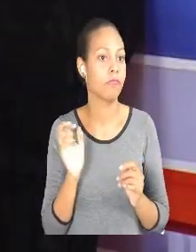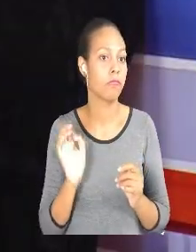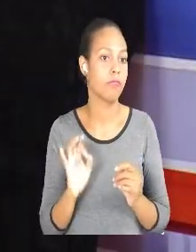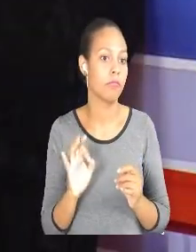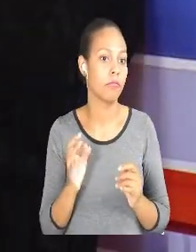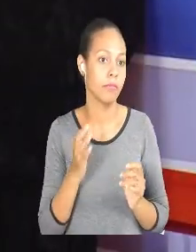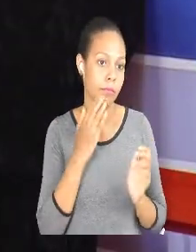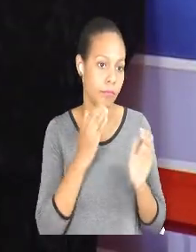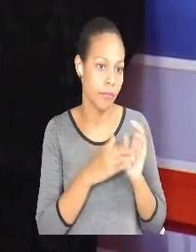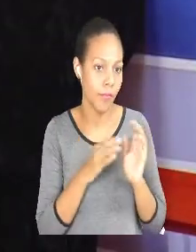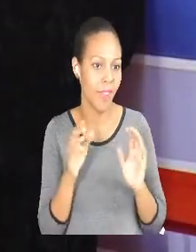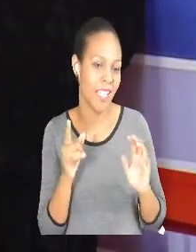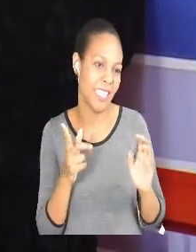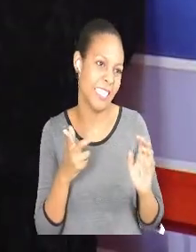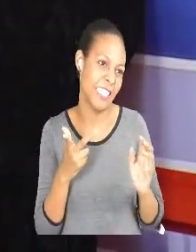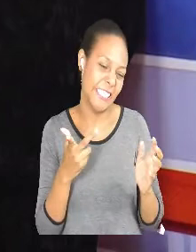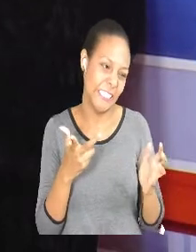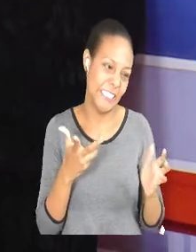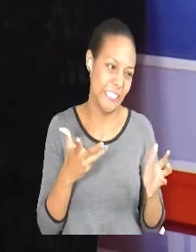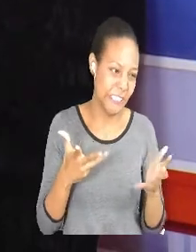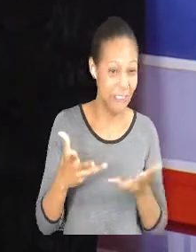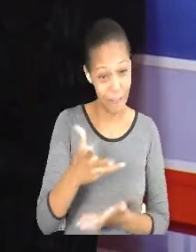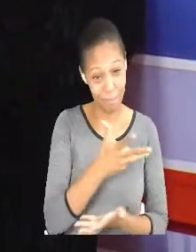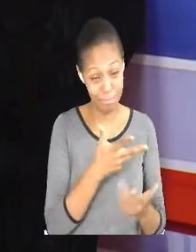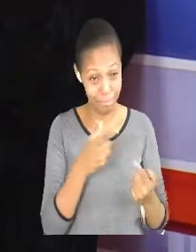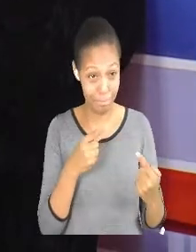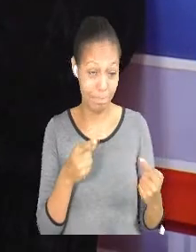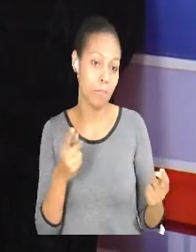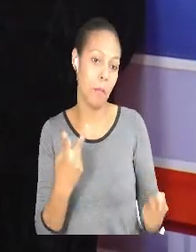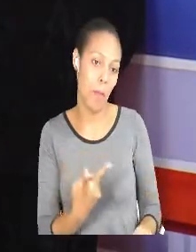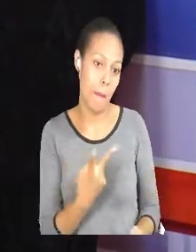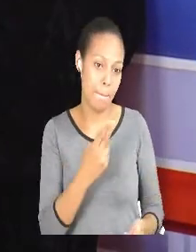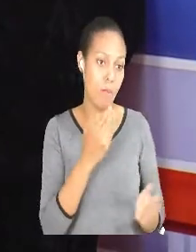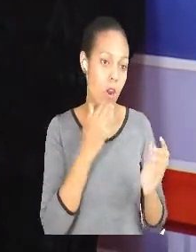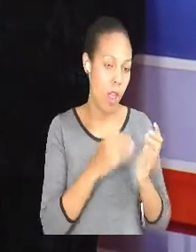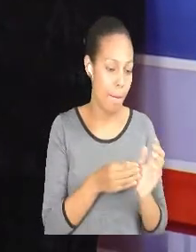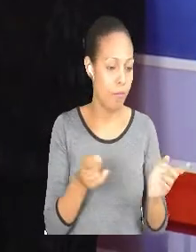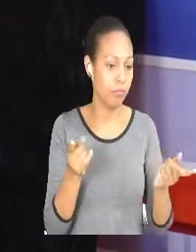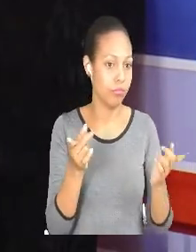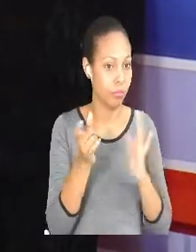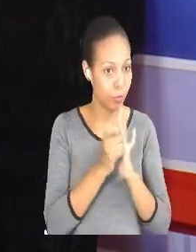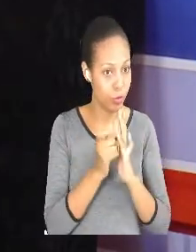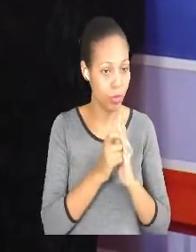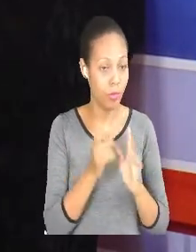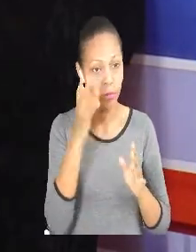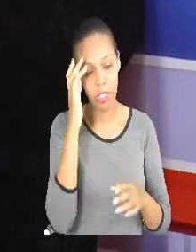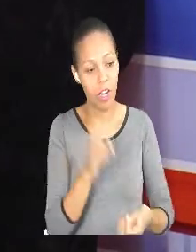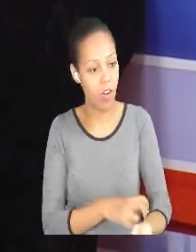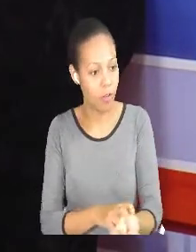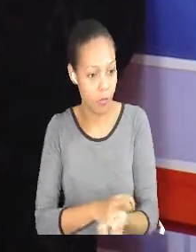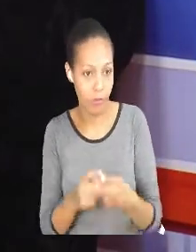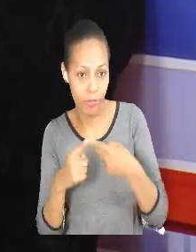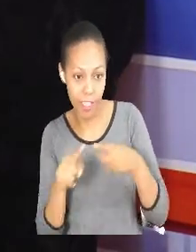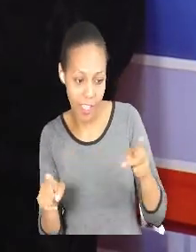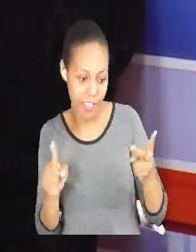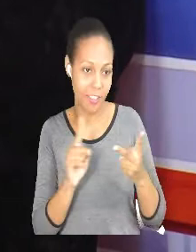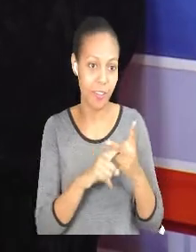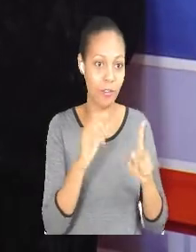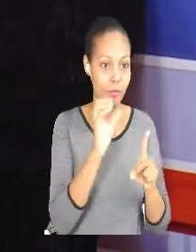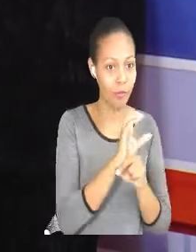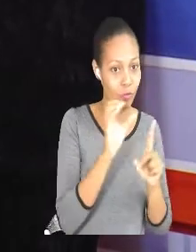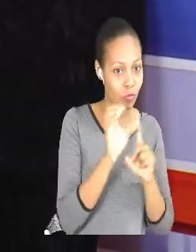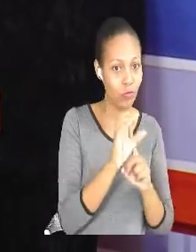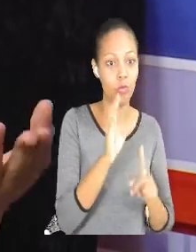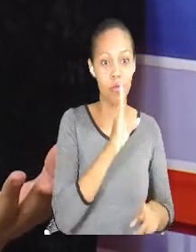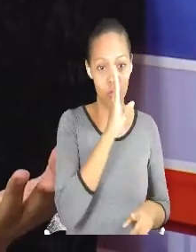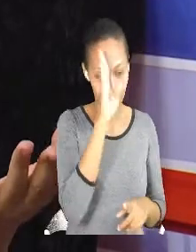pues tiene mucho choque son las relaciones de pareja, ¿cierto? Por lo que las dos personas tienen dos temperamentos diferentes, tienen costumbres diferentes. En fin,